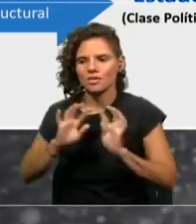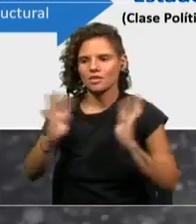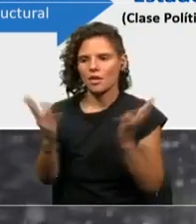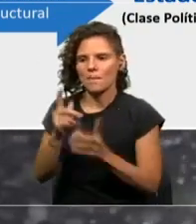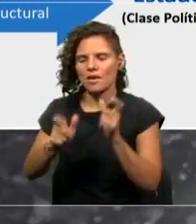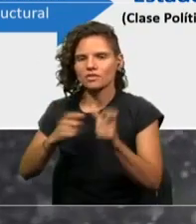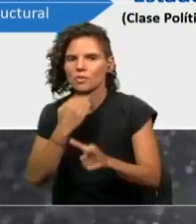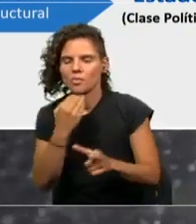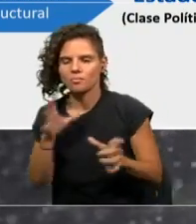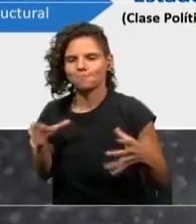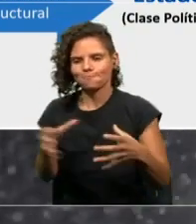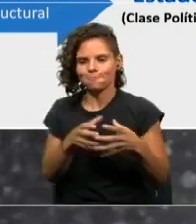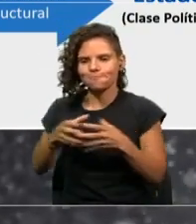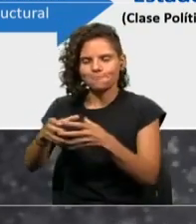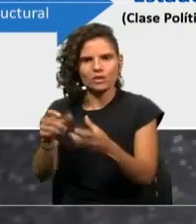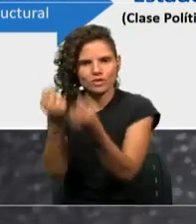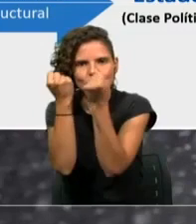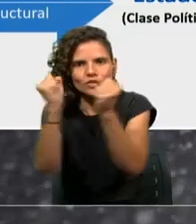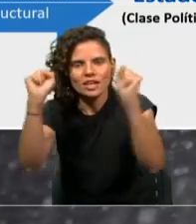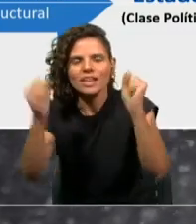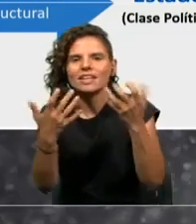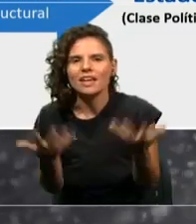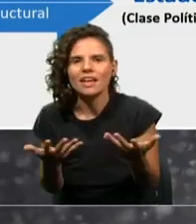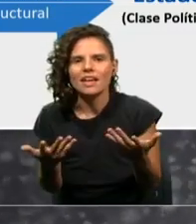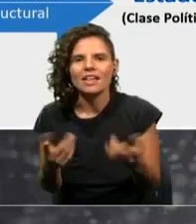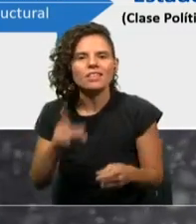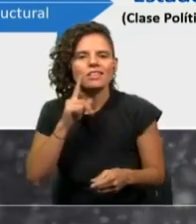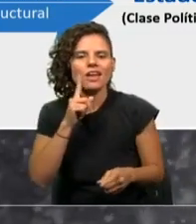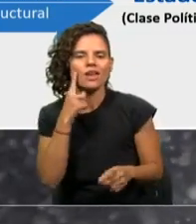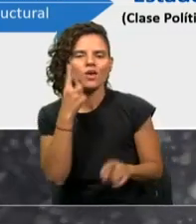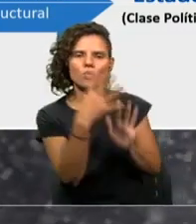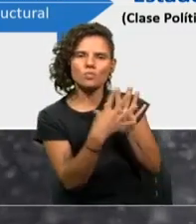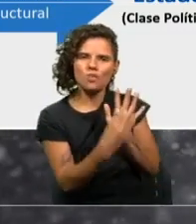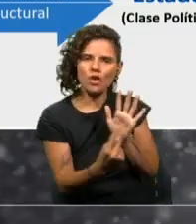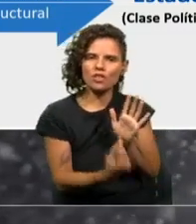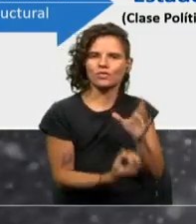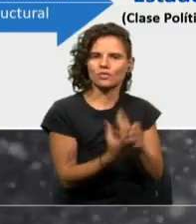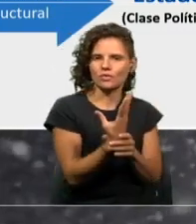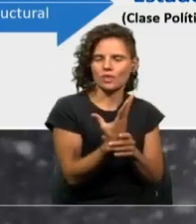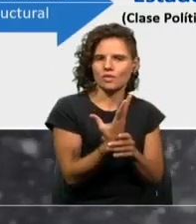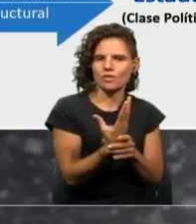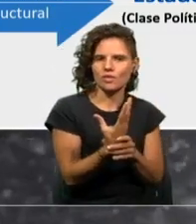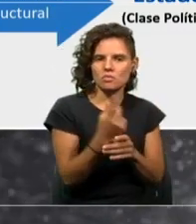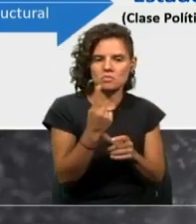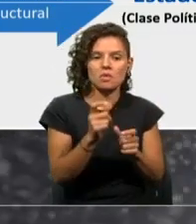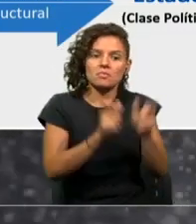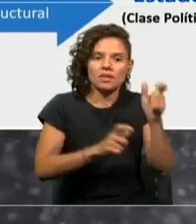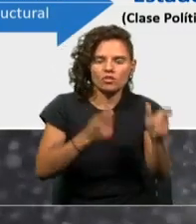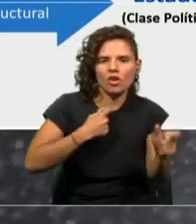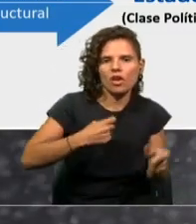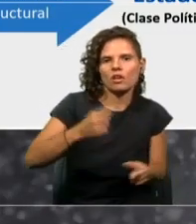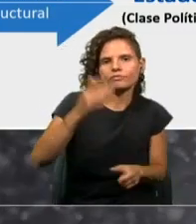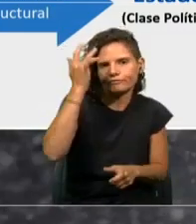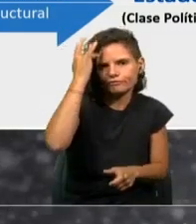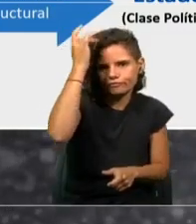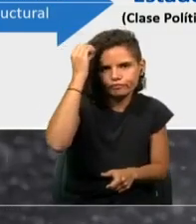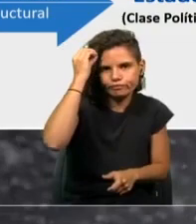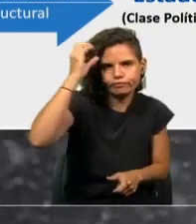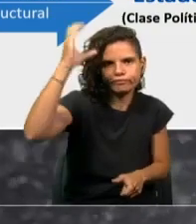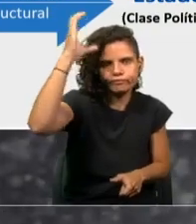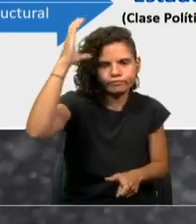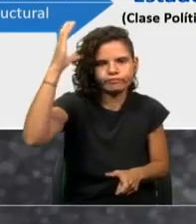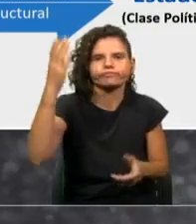que han sido exitosos, han ido acompañados con un modelo generado por un grupo típicamente intelectuales en